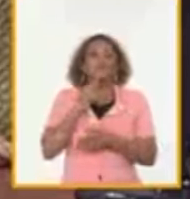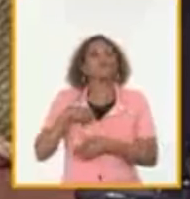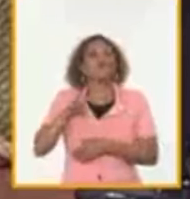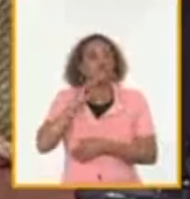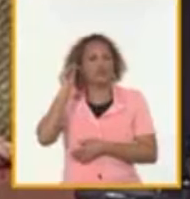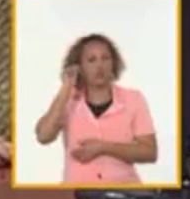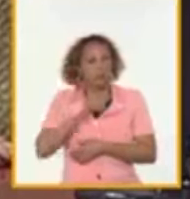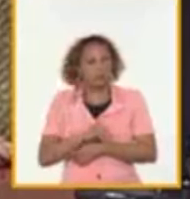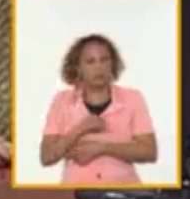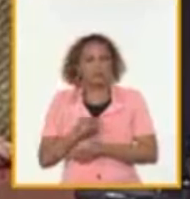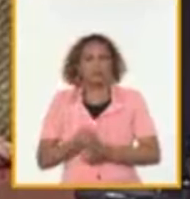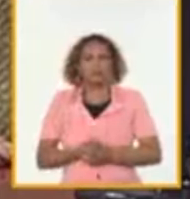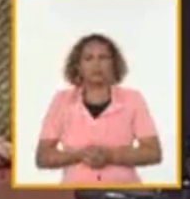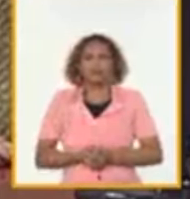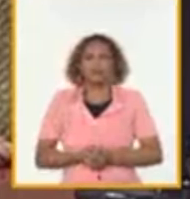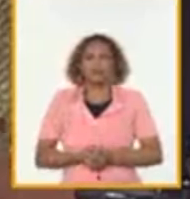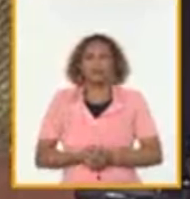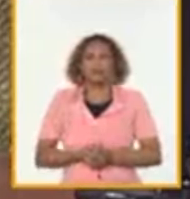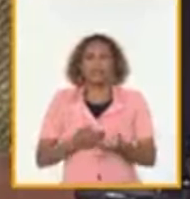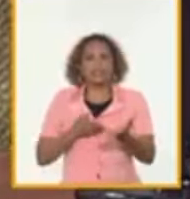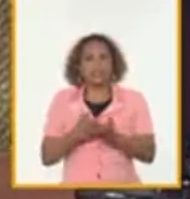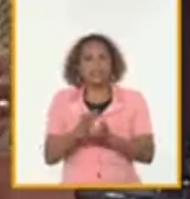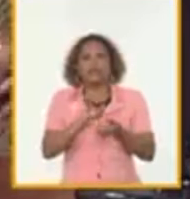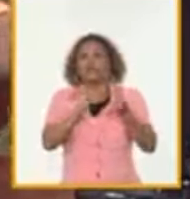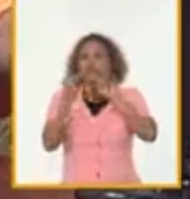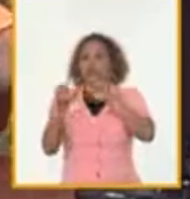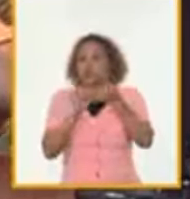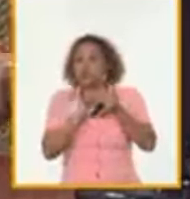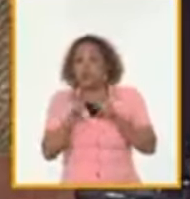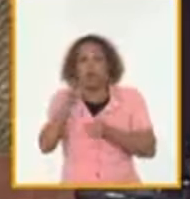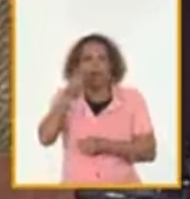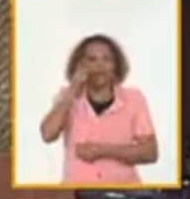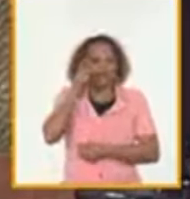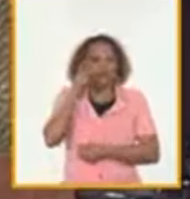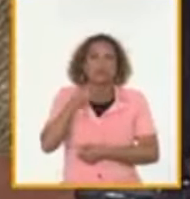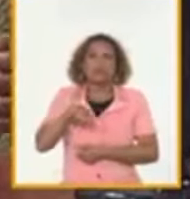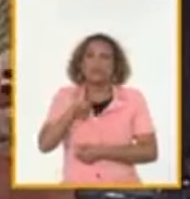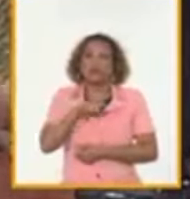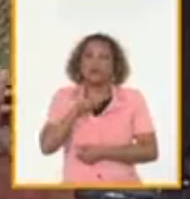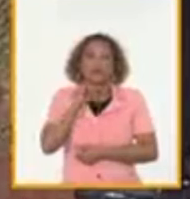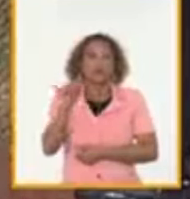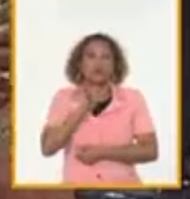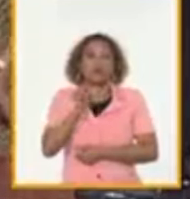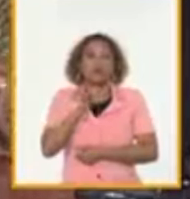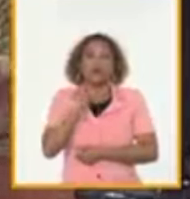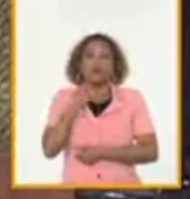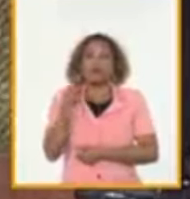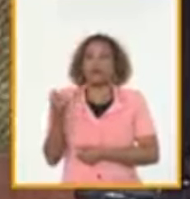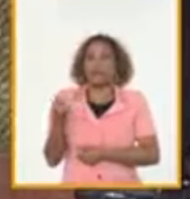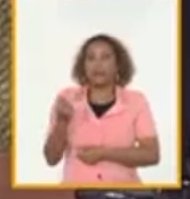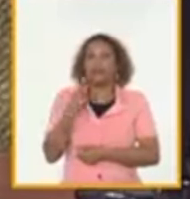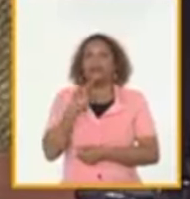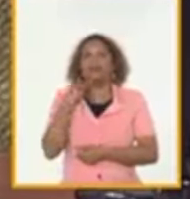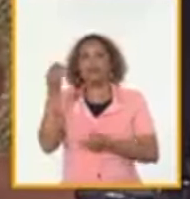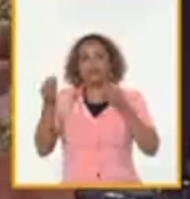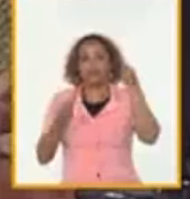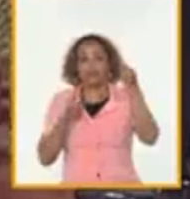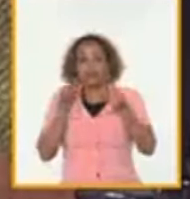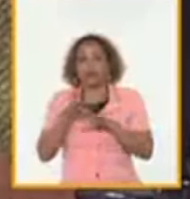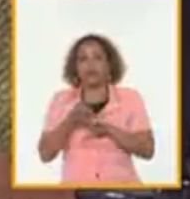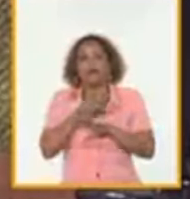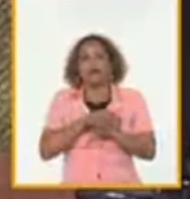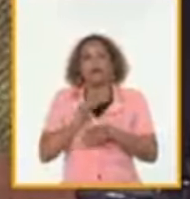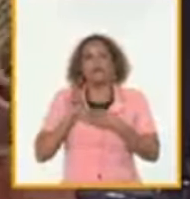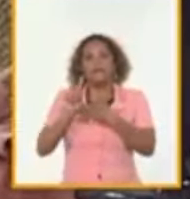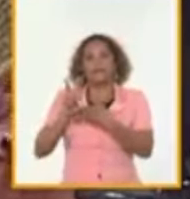eh trabajamos eh como te decía lo mismo que estamos haciendo con el tema precio con los análisis que estamos viendo con la